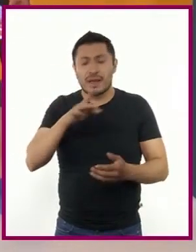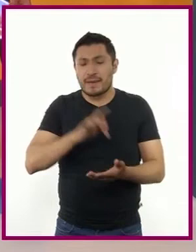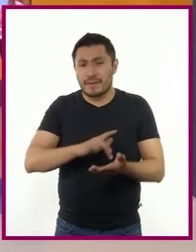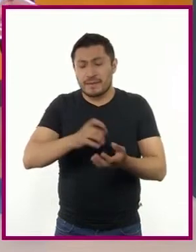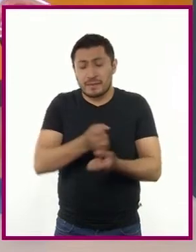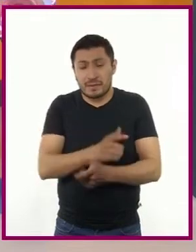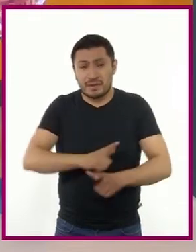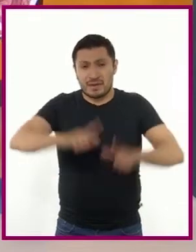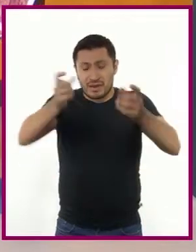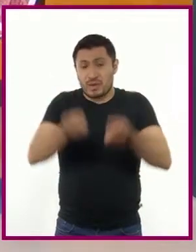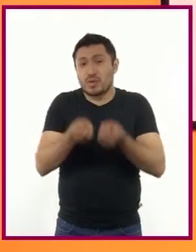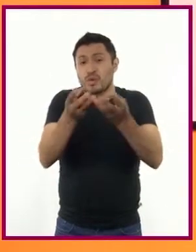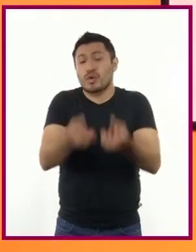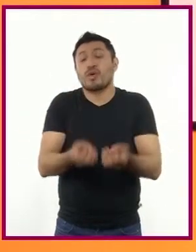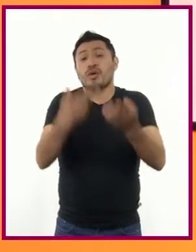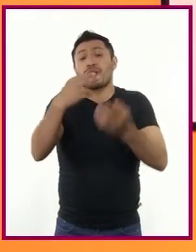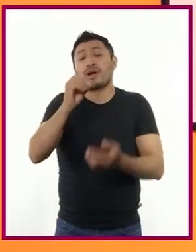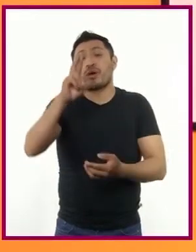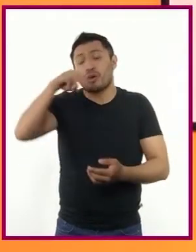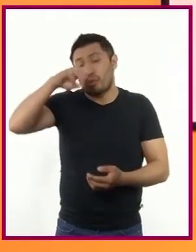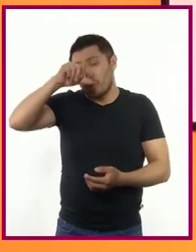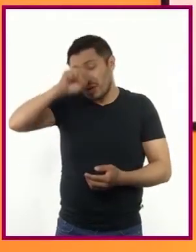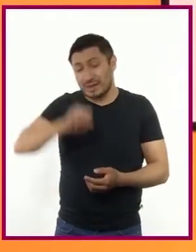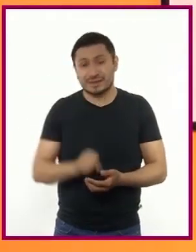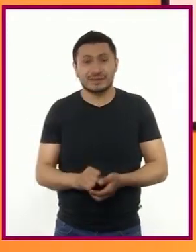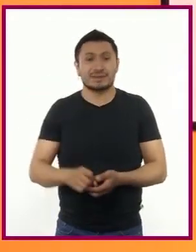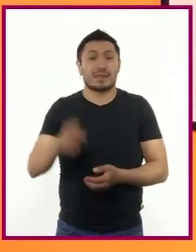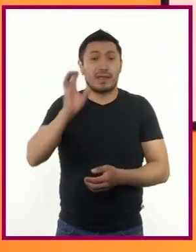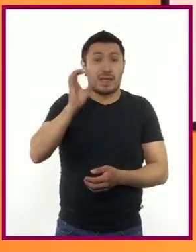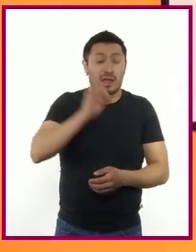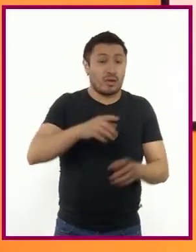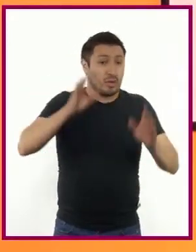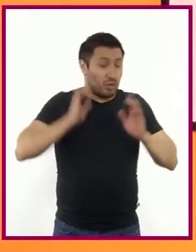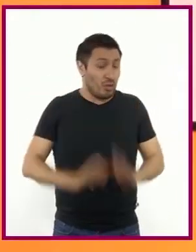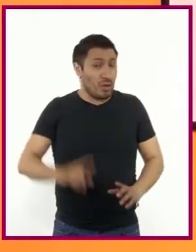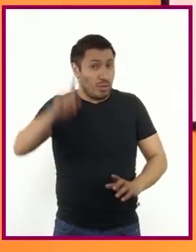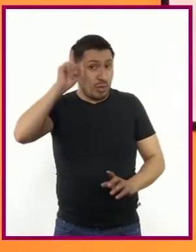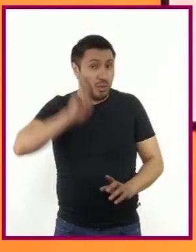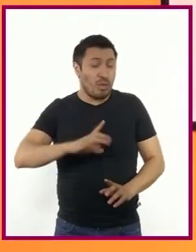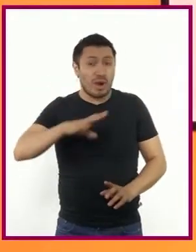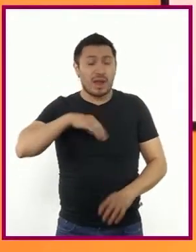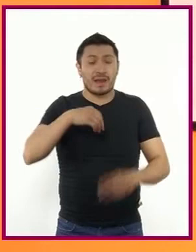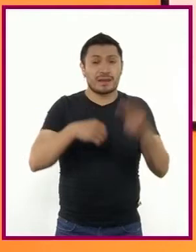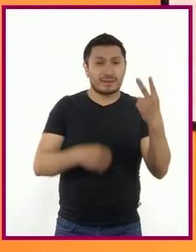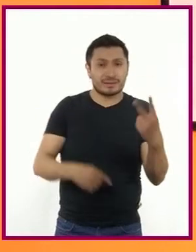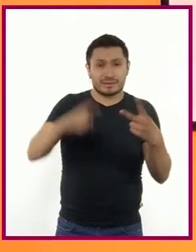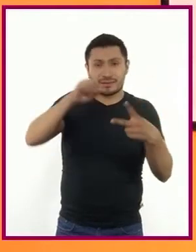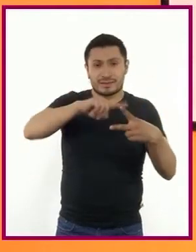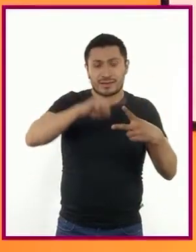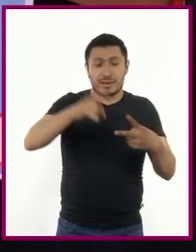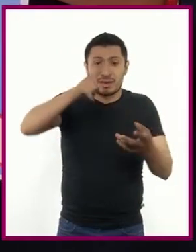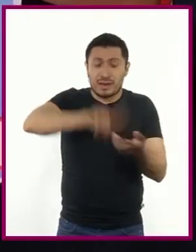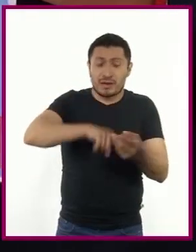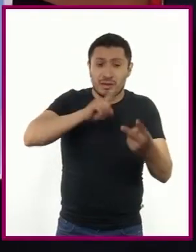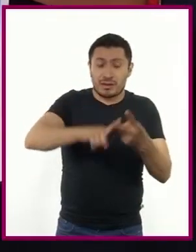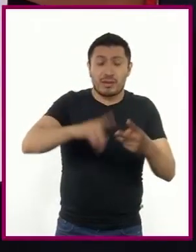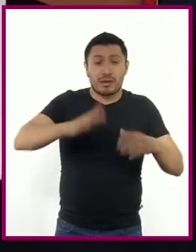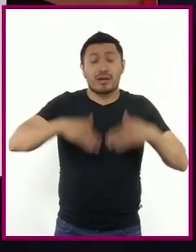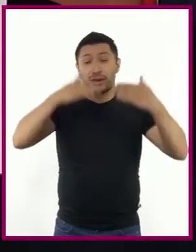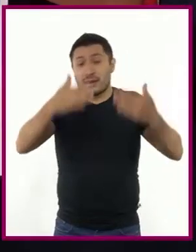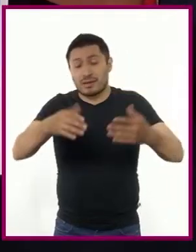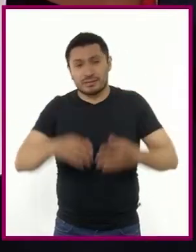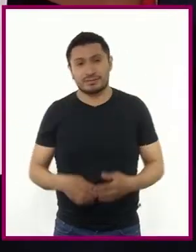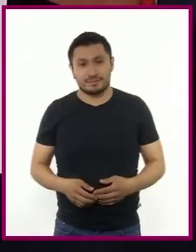sexuales. En el caso del sistema reproductor femenino, se divide en órganos internos y